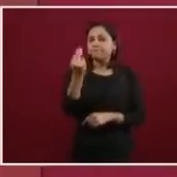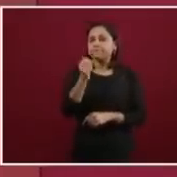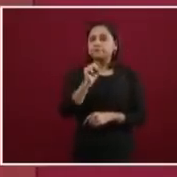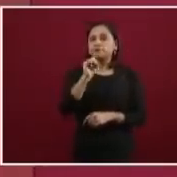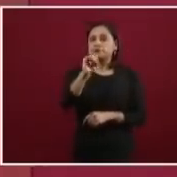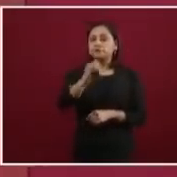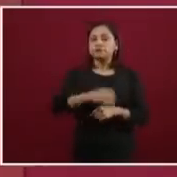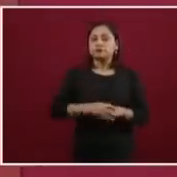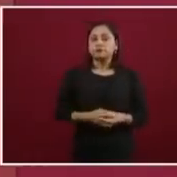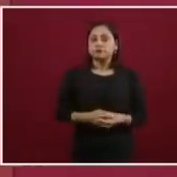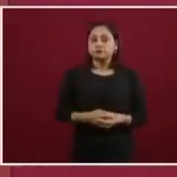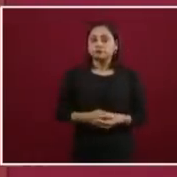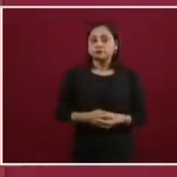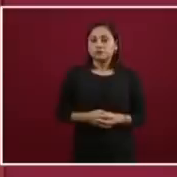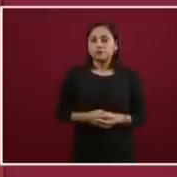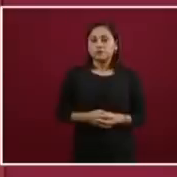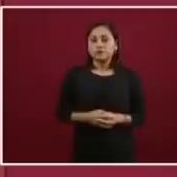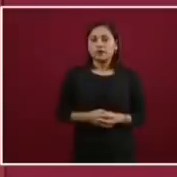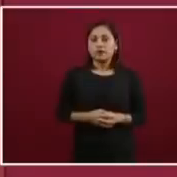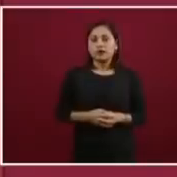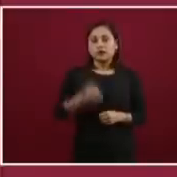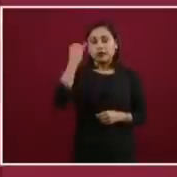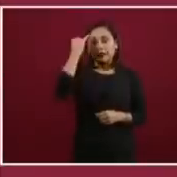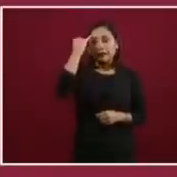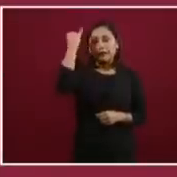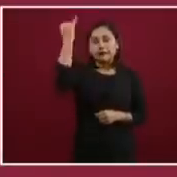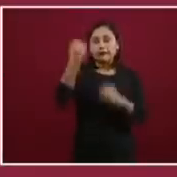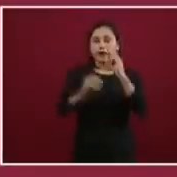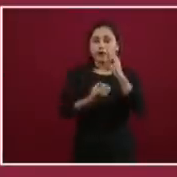ese nuevo paradigma